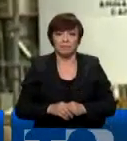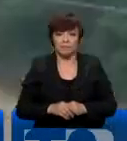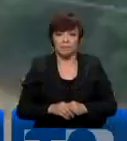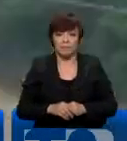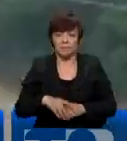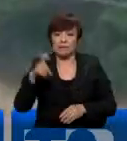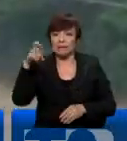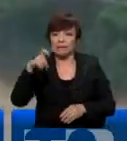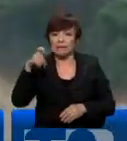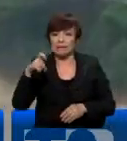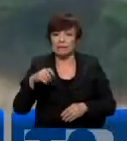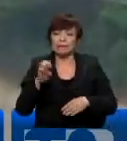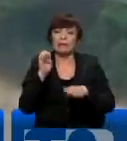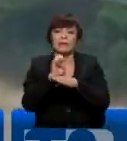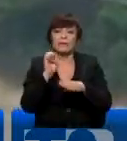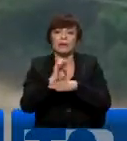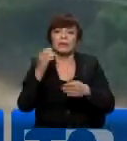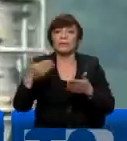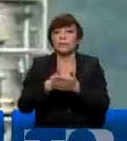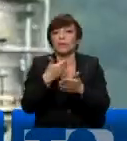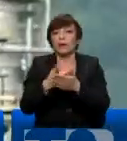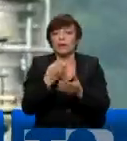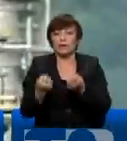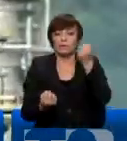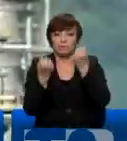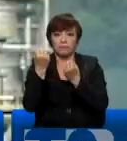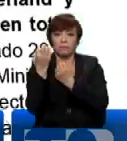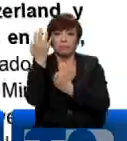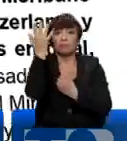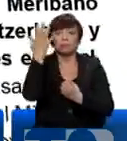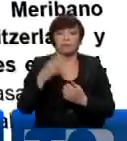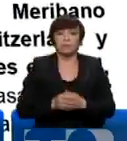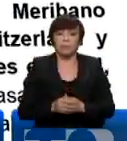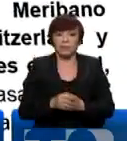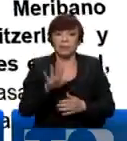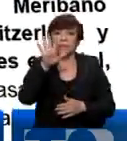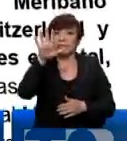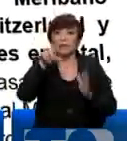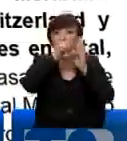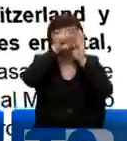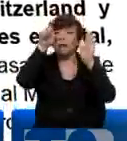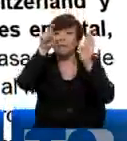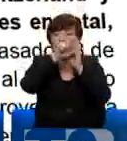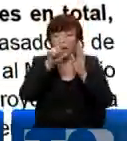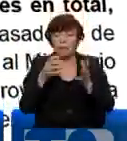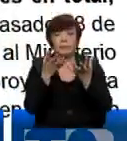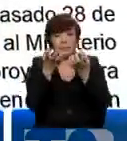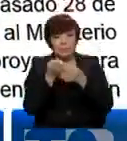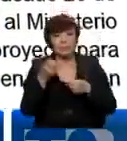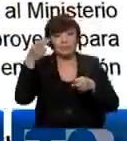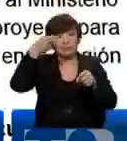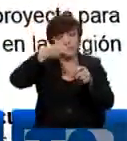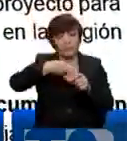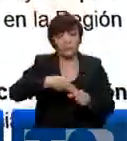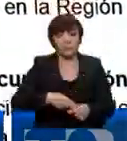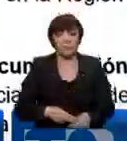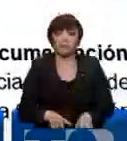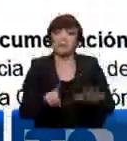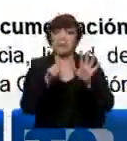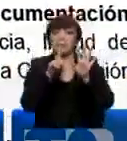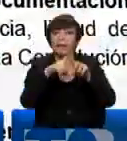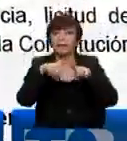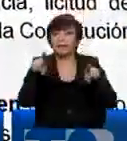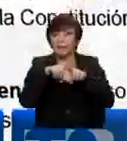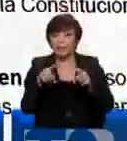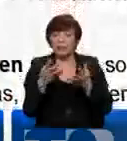La necesidad del país de construir una nueva refinería causó el interés de 5 empresas y un consorcio. Es decir, son 6 expresiones de interés